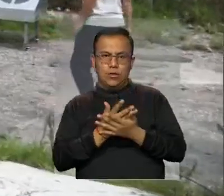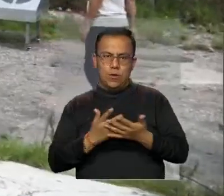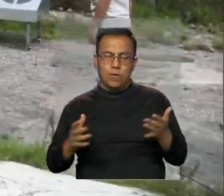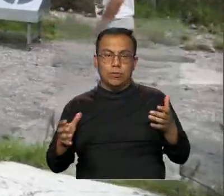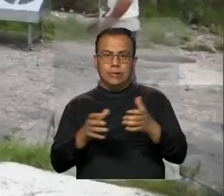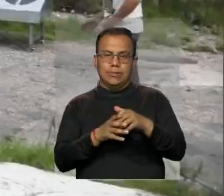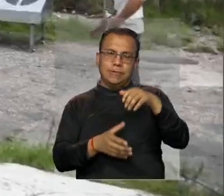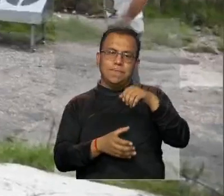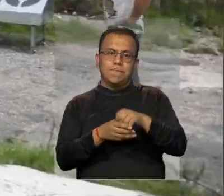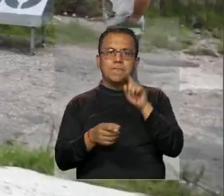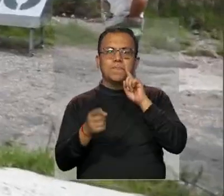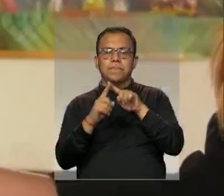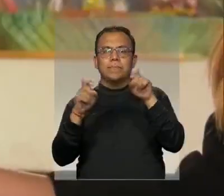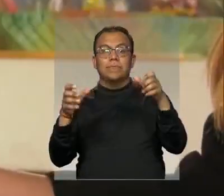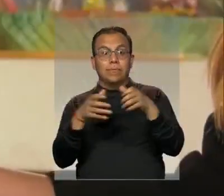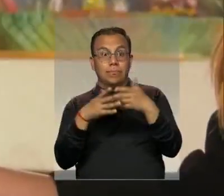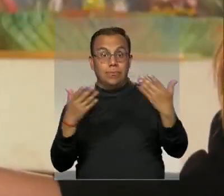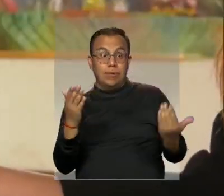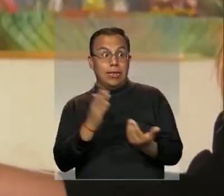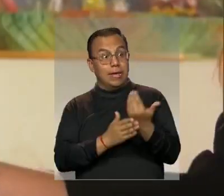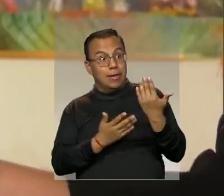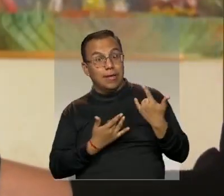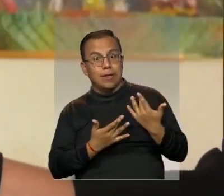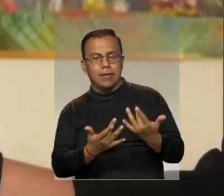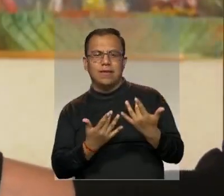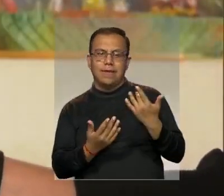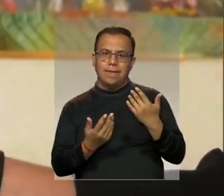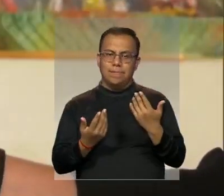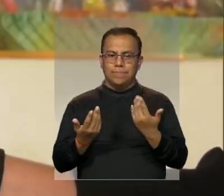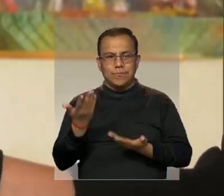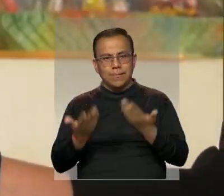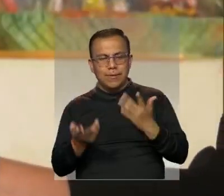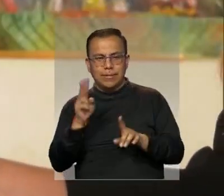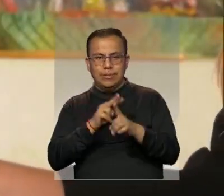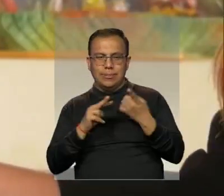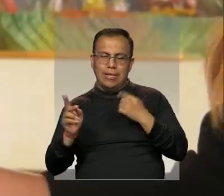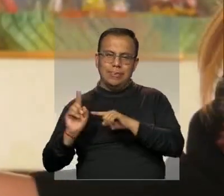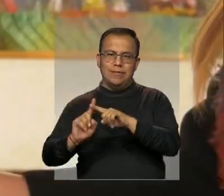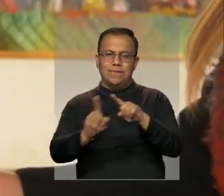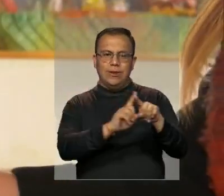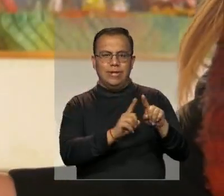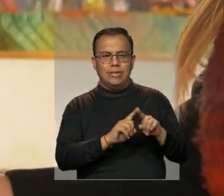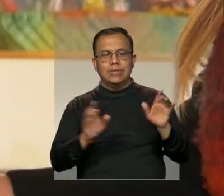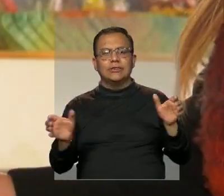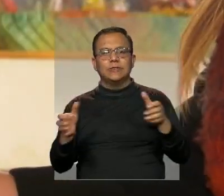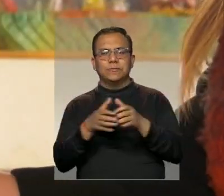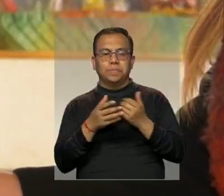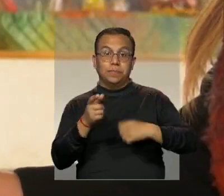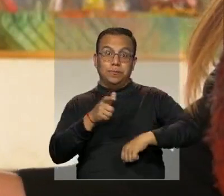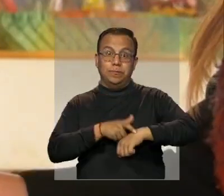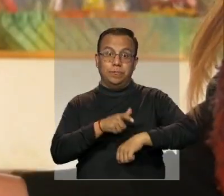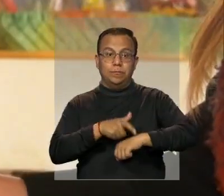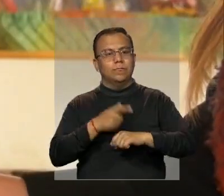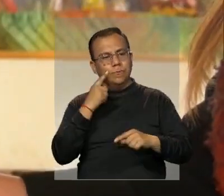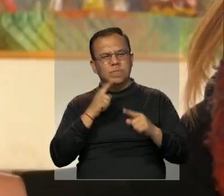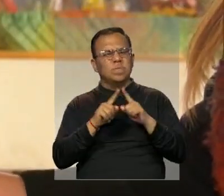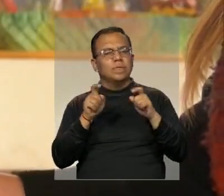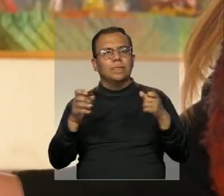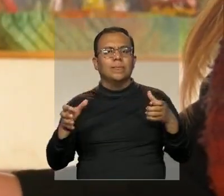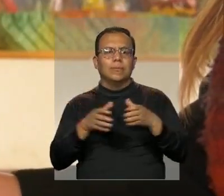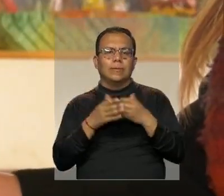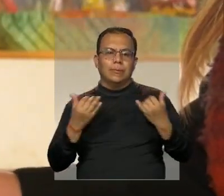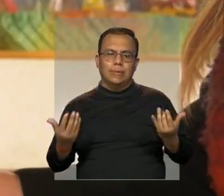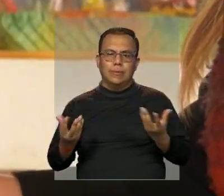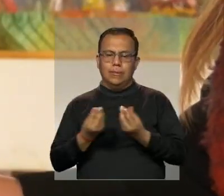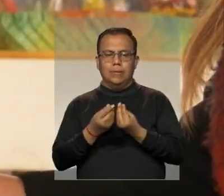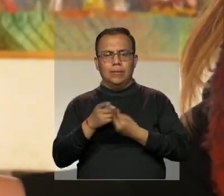también, en las esperanzas, en las perspectivas, en los distintos momentos en los que cada uno de